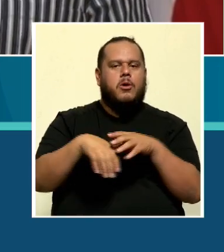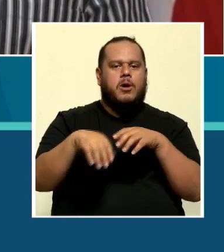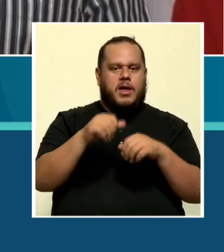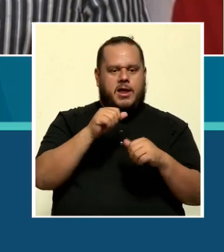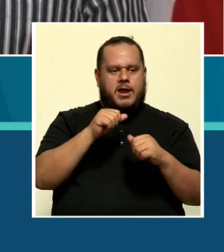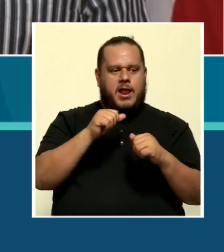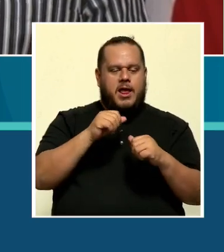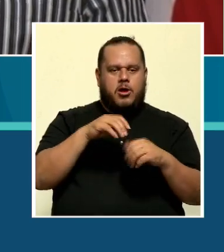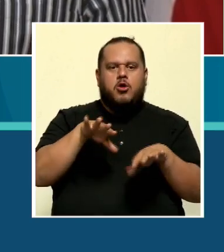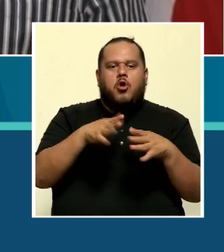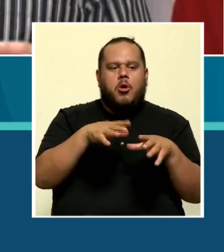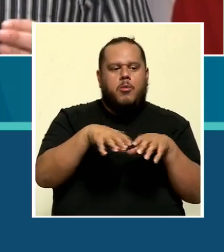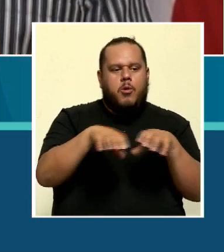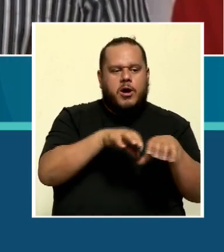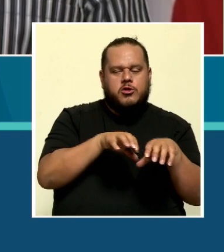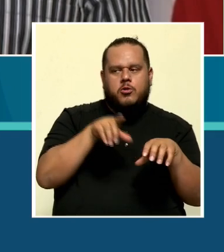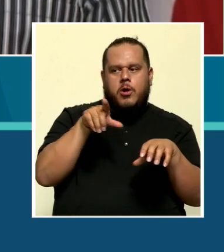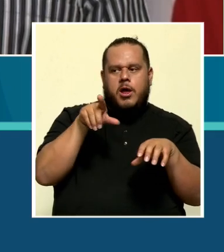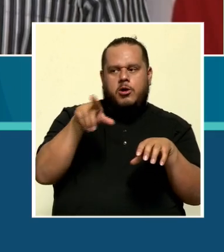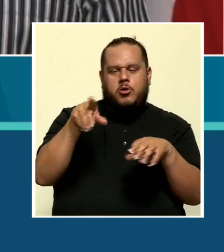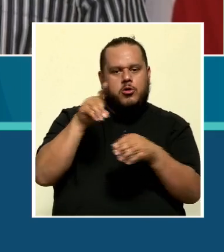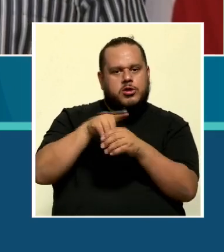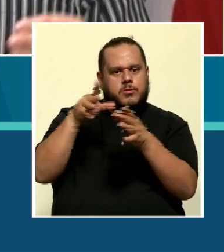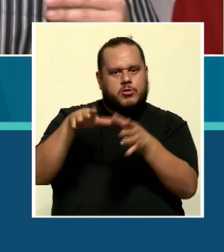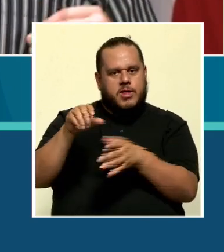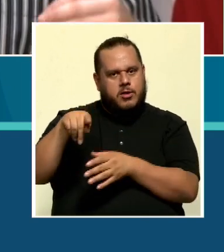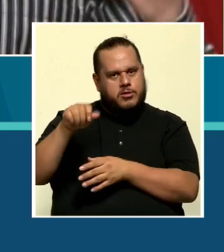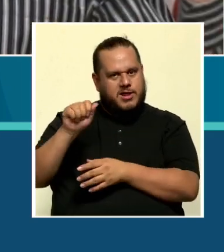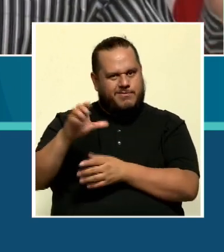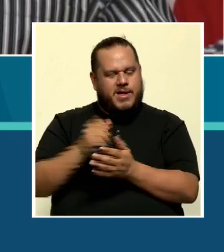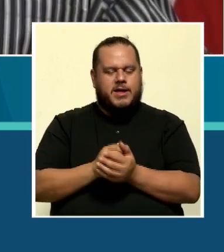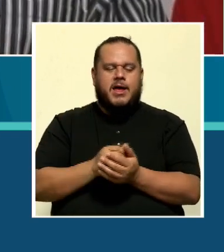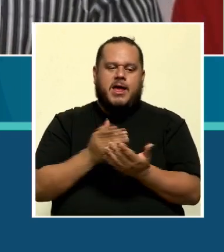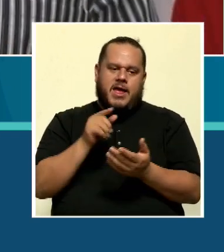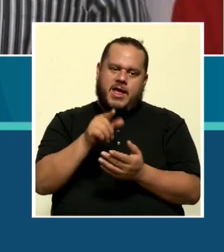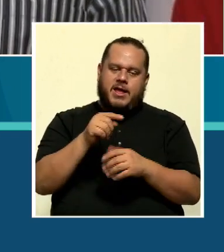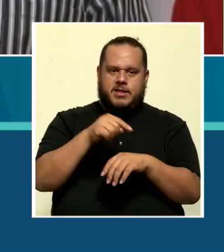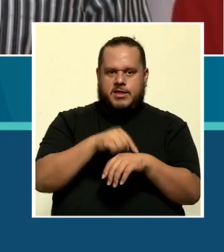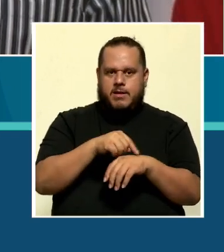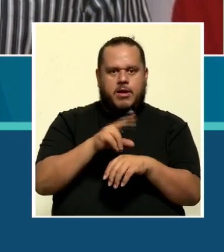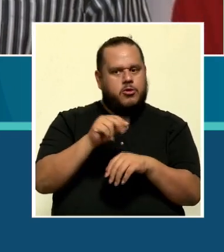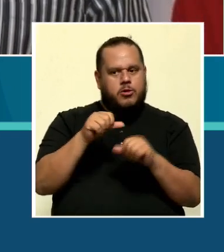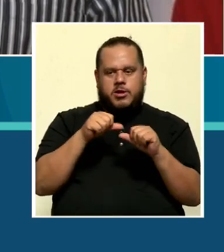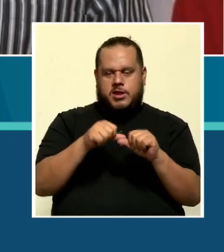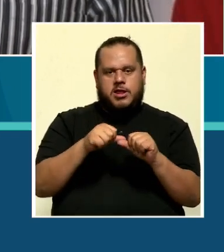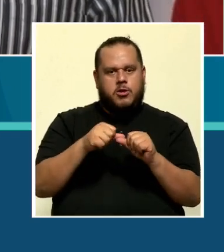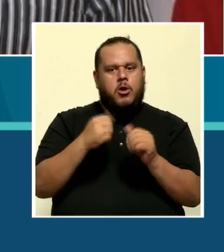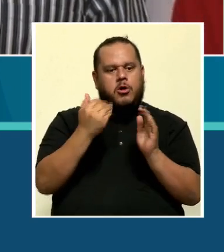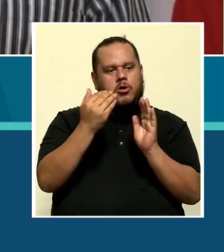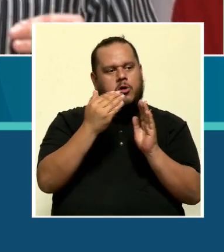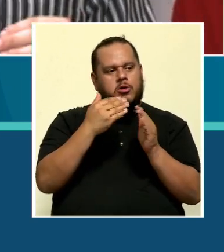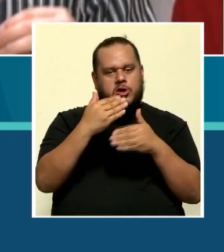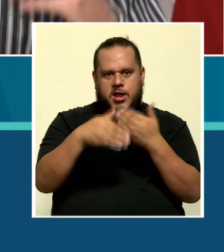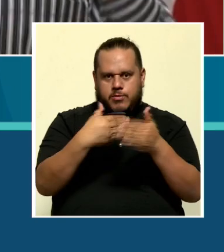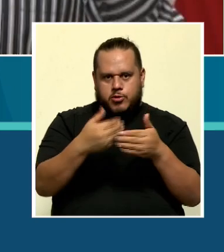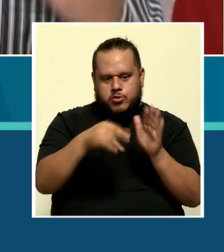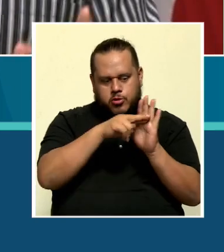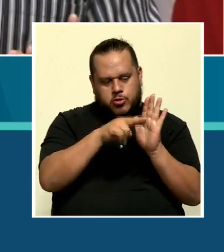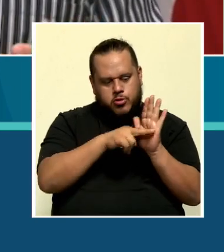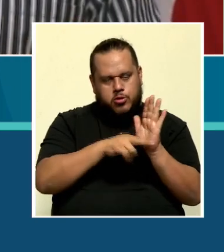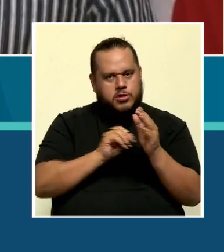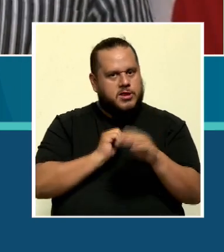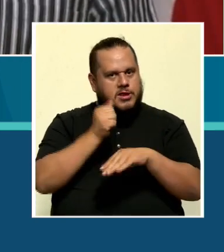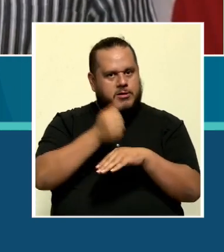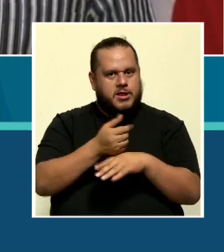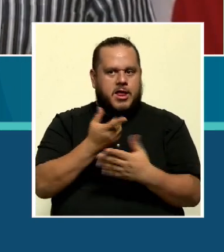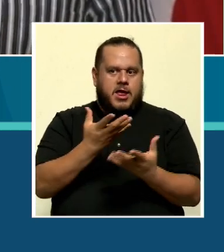del Partido Acción Ciudadana, específicamente con este tema por en su momento no haber seguido los protocolos establecidos y querer que fuese